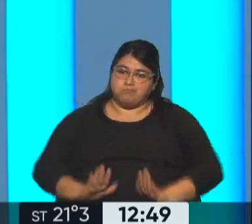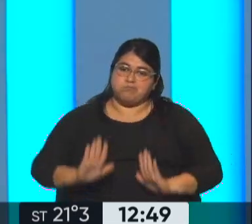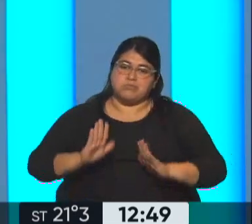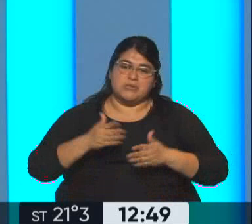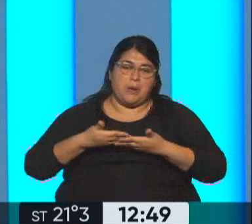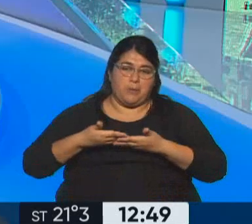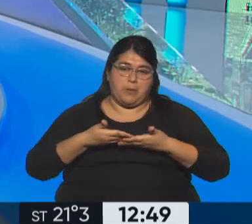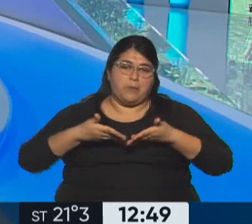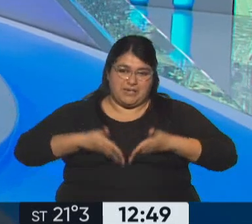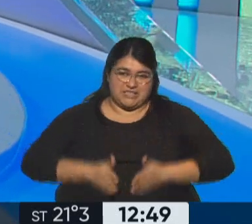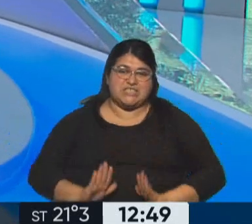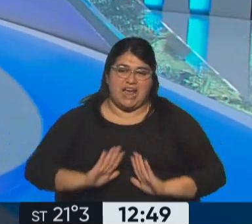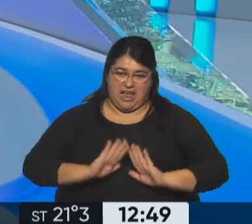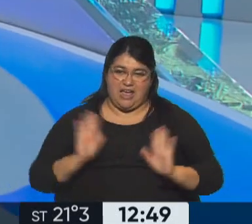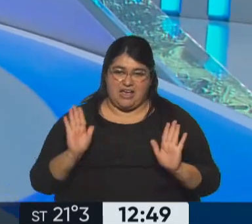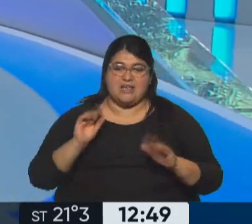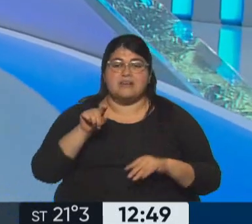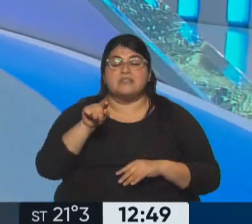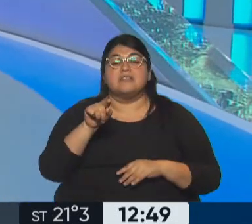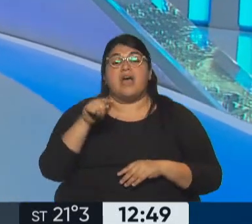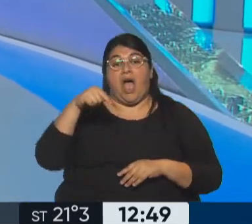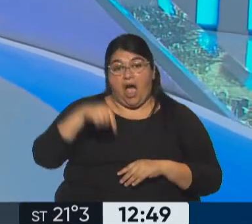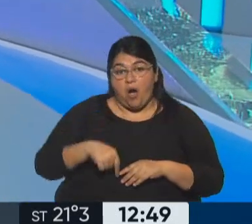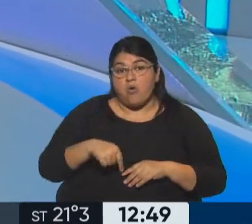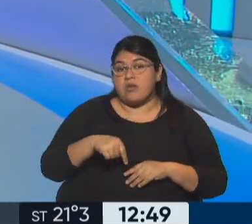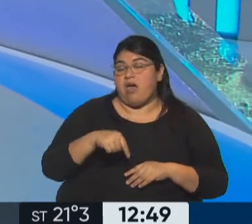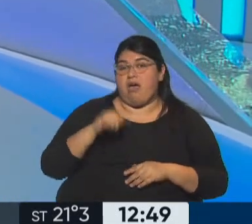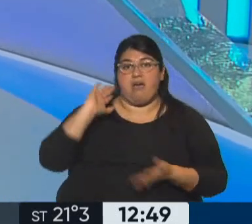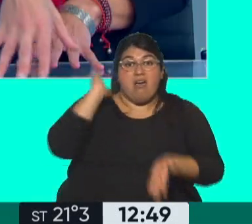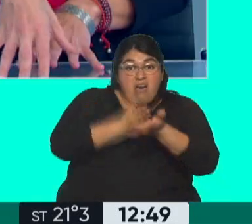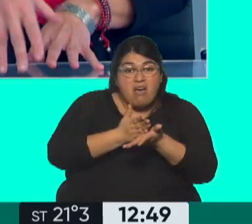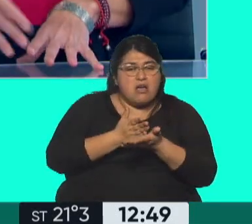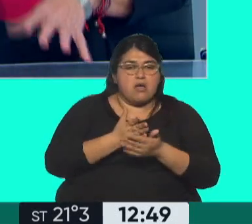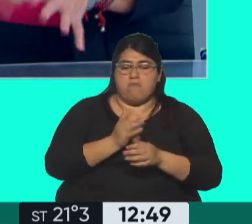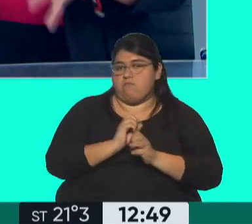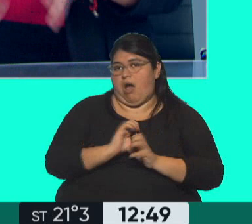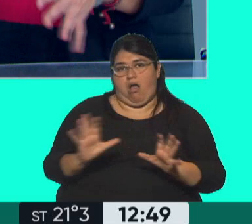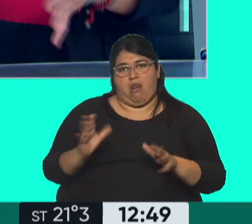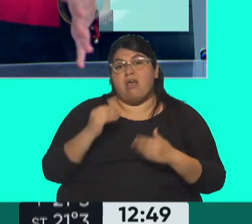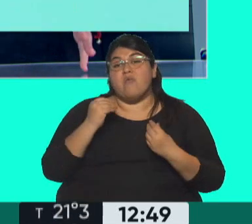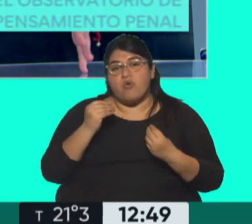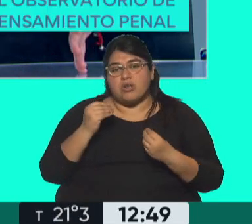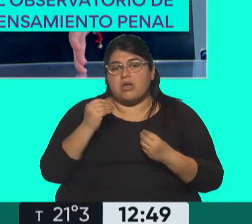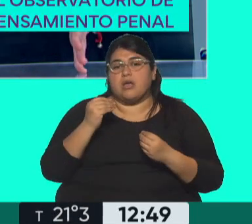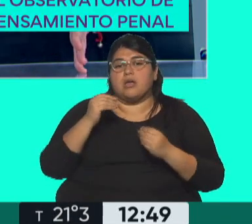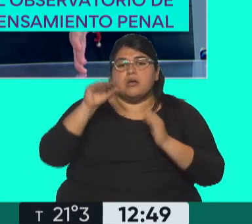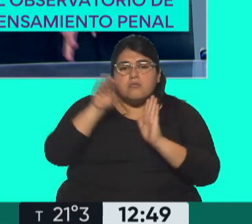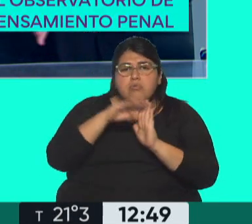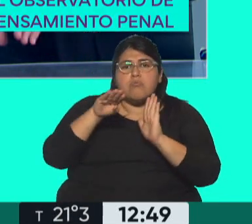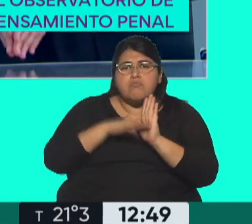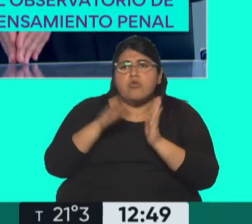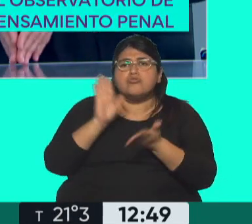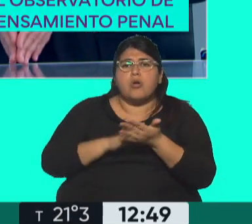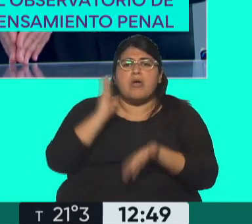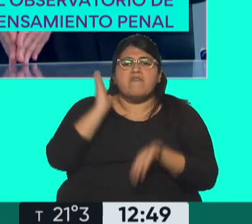Sí. Pero la verdad es que la sentencia es escandalosa, porque si bien empieza nombrando normas sobre violencia de género, pero